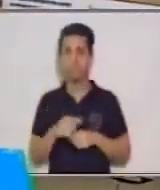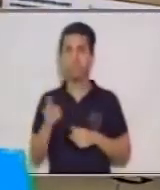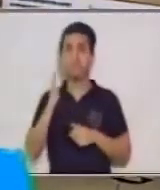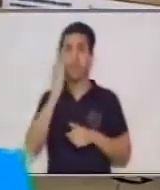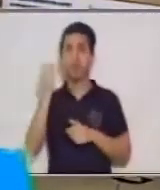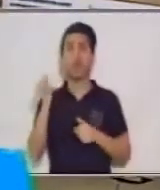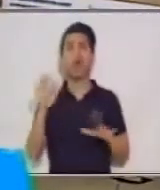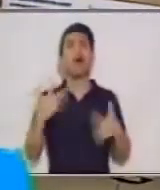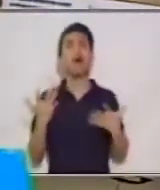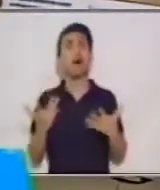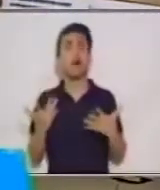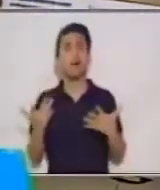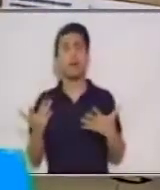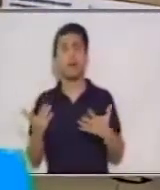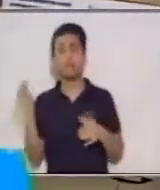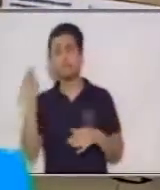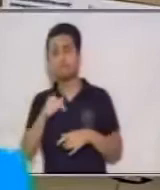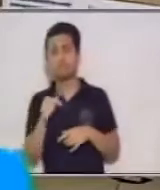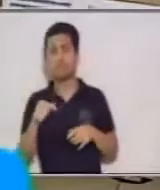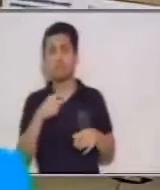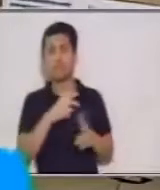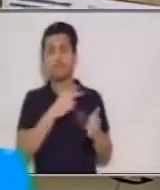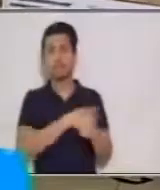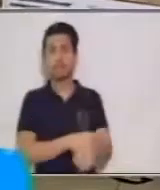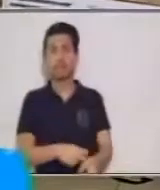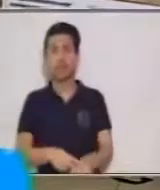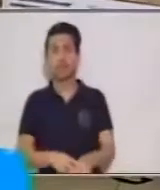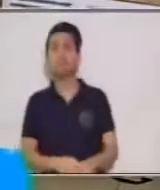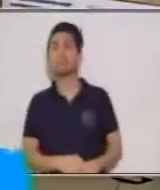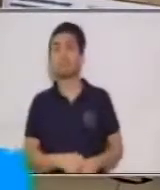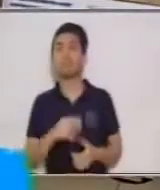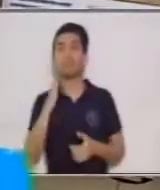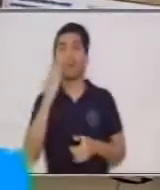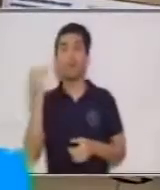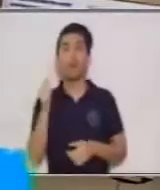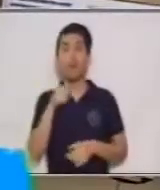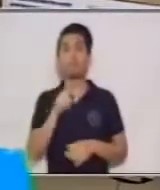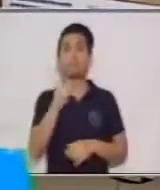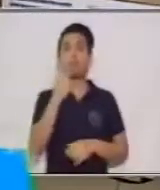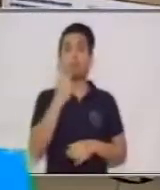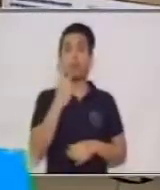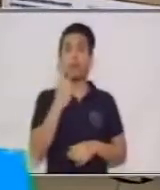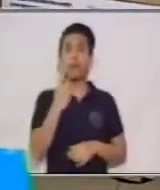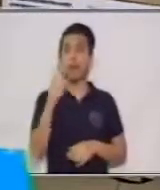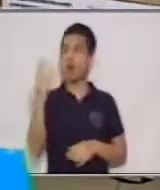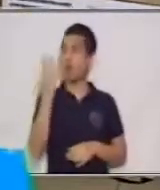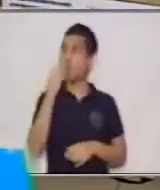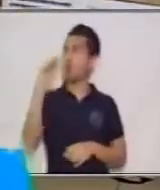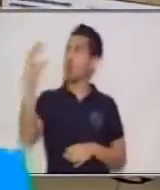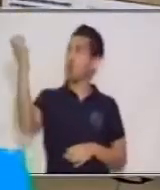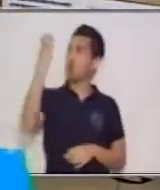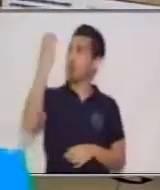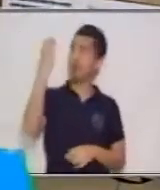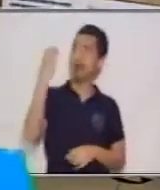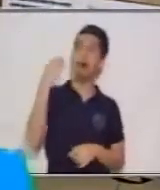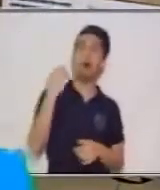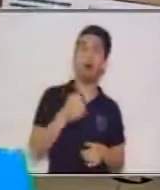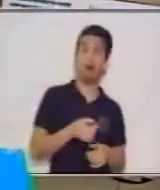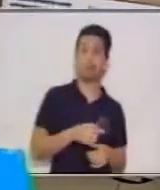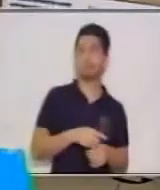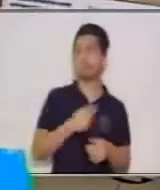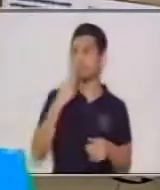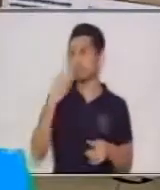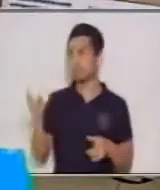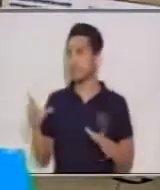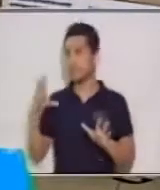abuelita? ¿En qué interviene en la historia? Tú sabes que la abuelita es la primera en ser engañada por el lobo. Entonces aquí identifiqué cuáles son mis